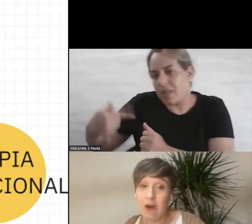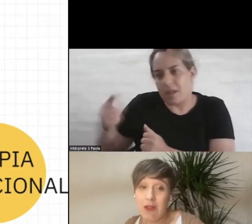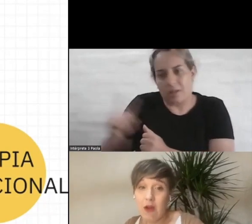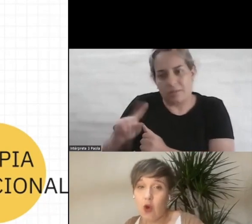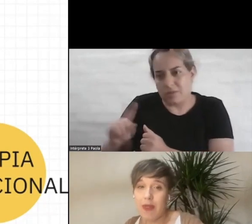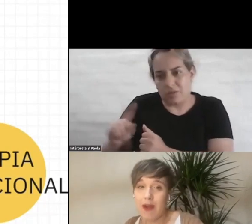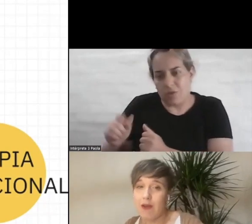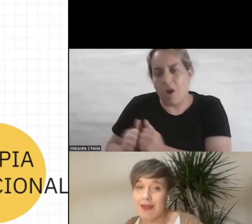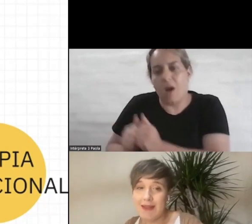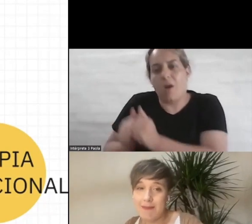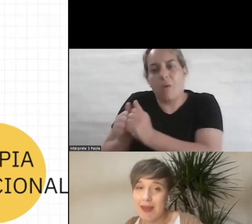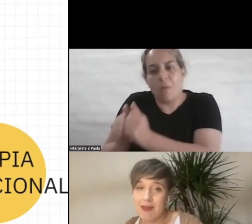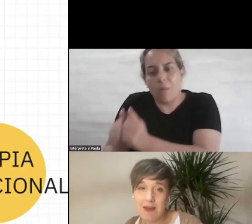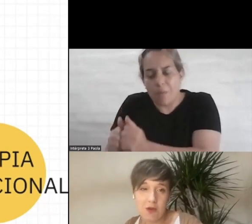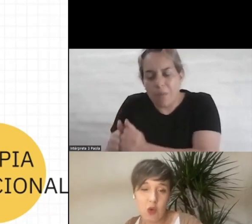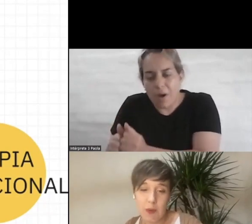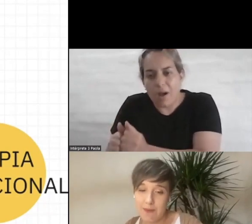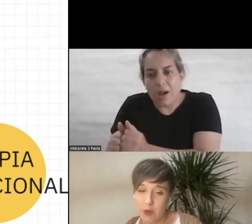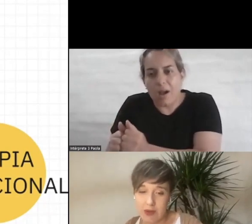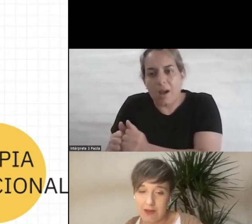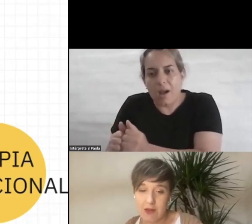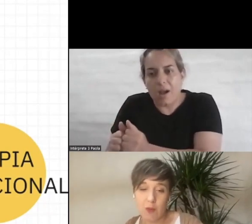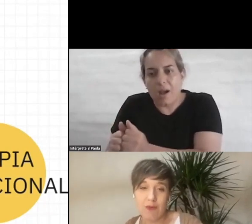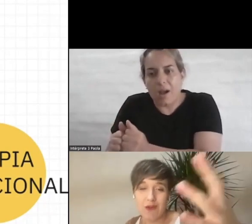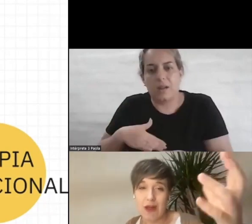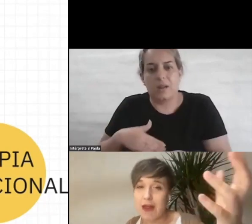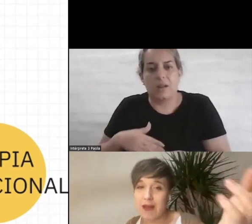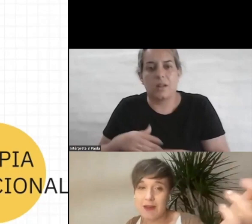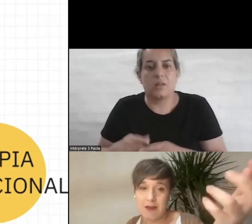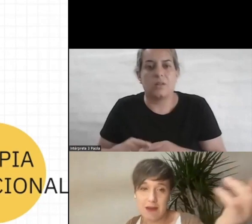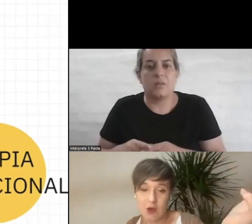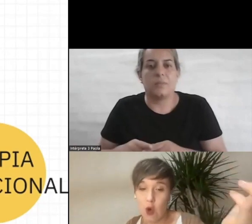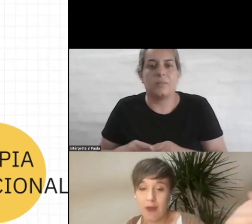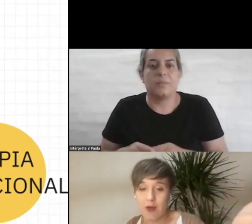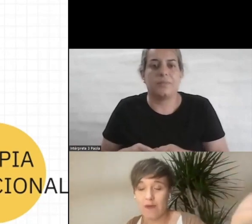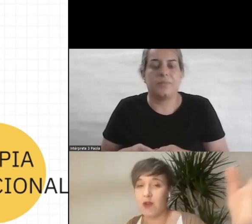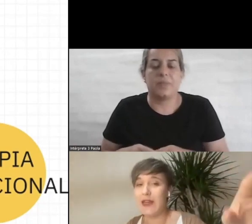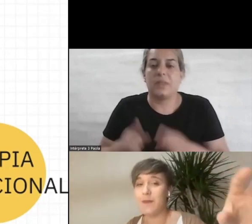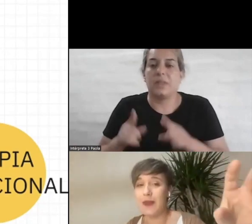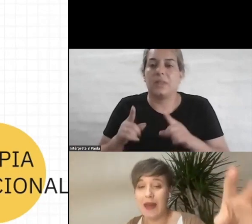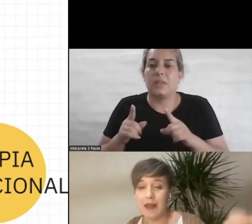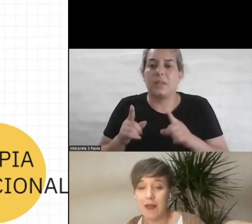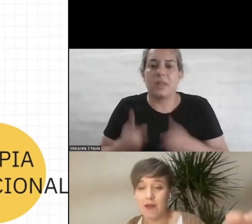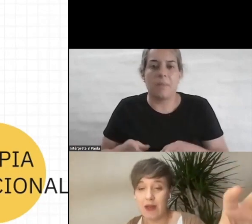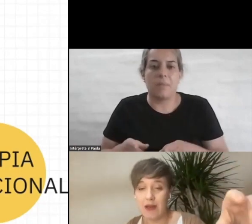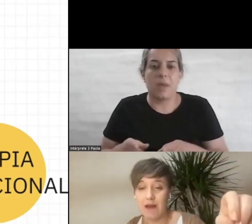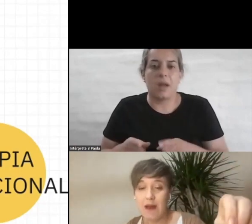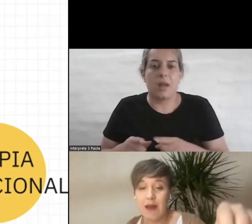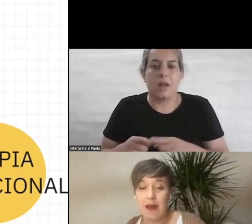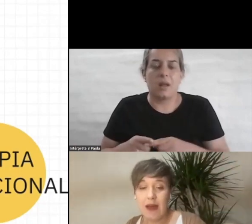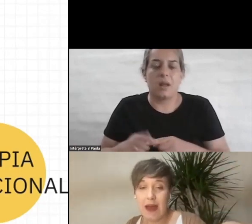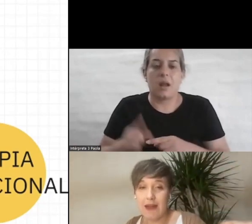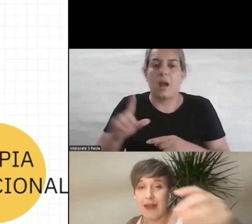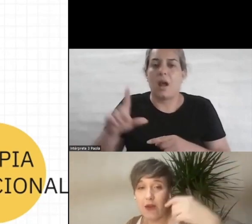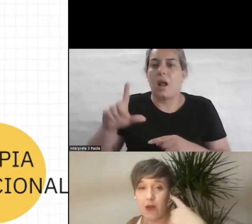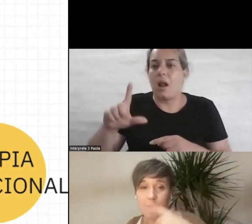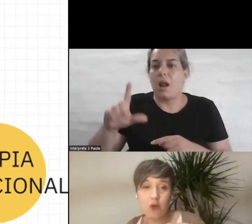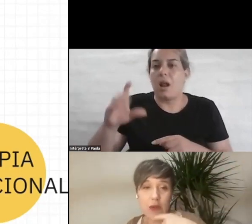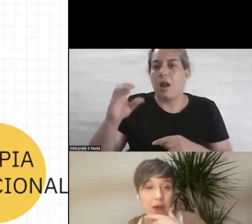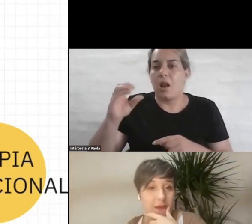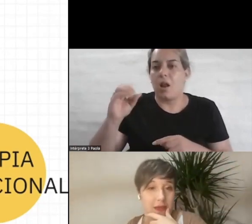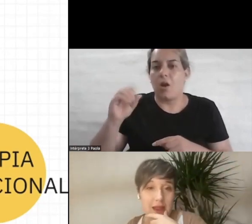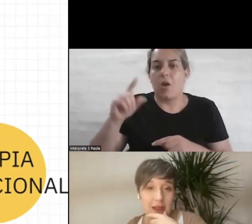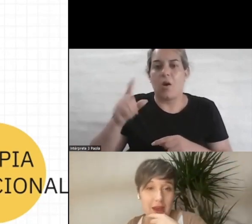El trabajo del logopeda neonatal también es súper importante. Son profesionales, estos logopedas son profesionales especializados en el desarrollo de